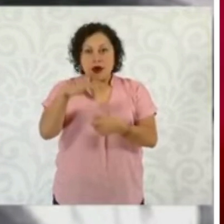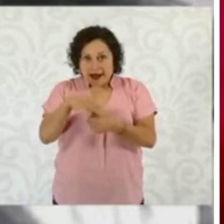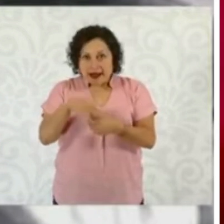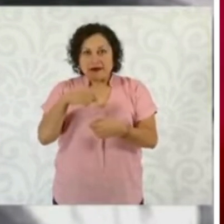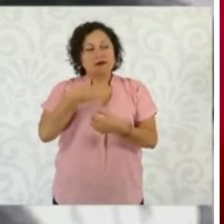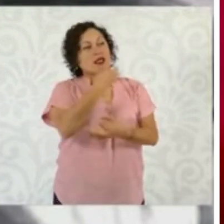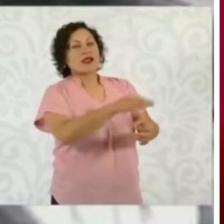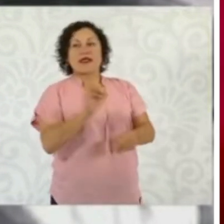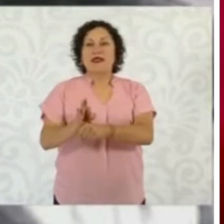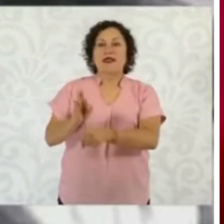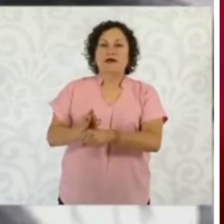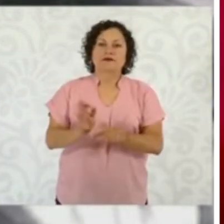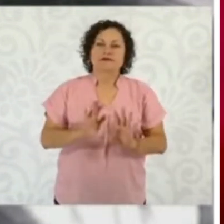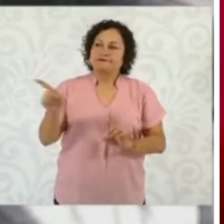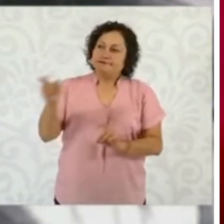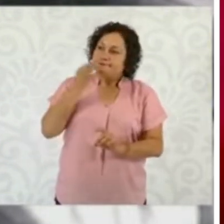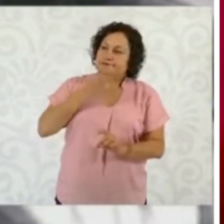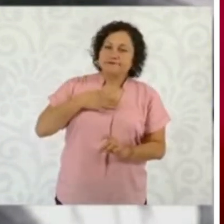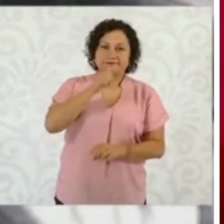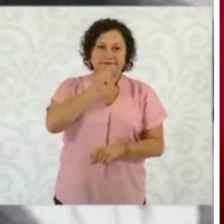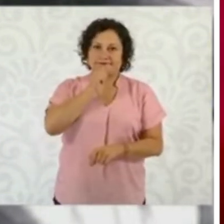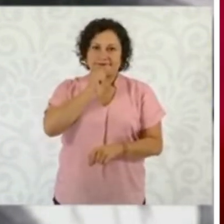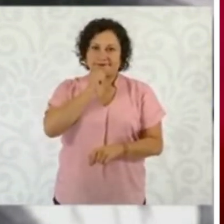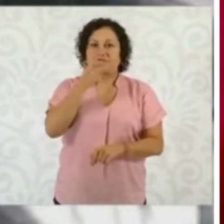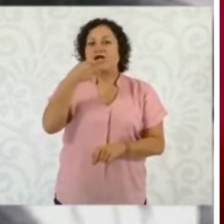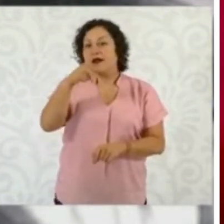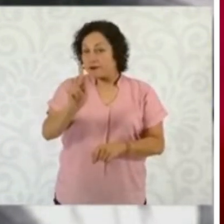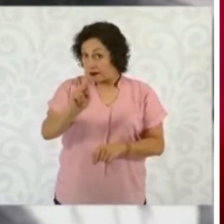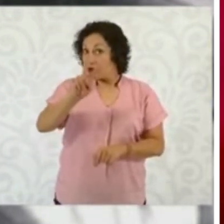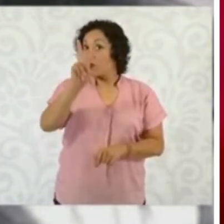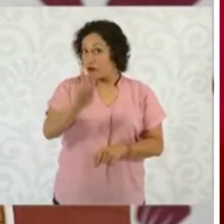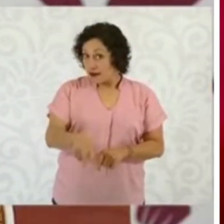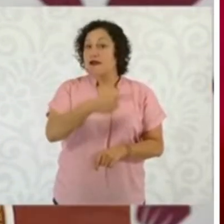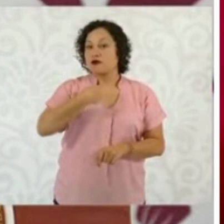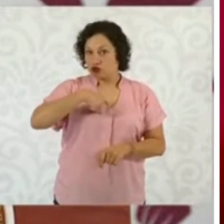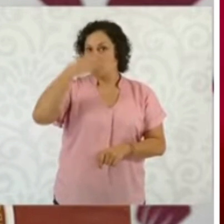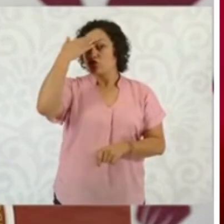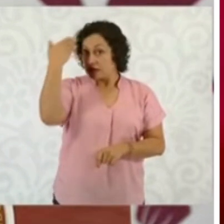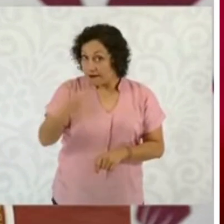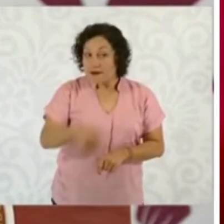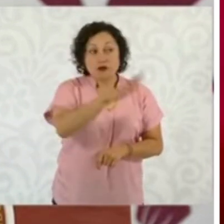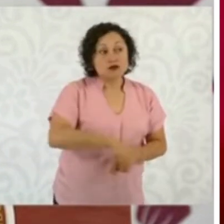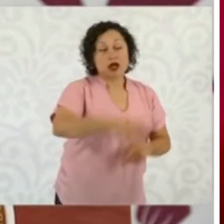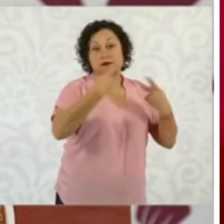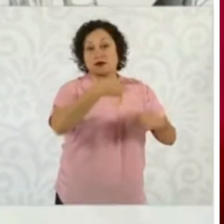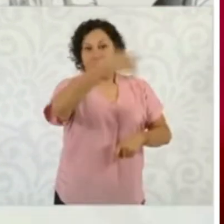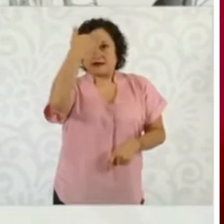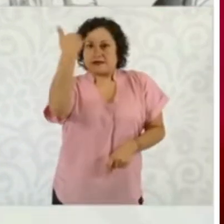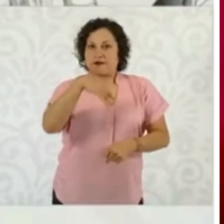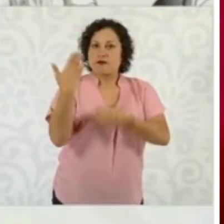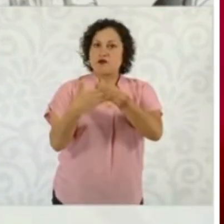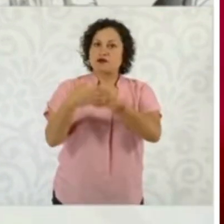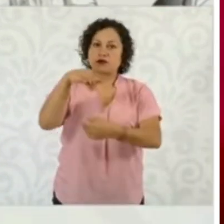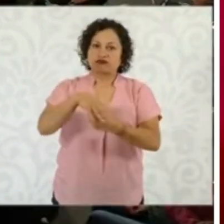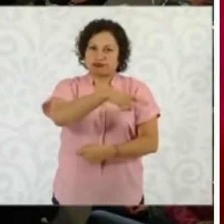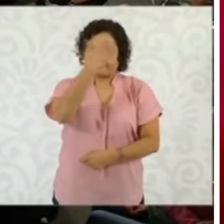la ley pues es cuando te notifican. Entonces podemos decir que la gente está muy informada de que el 1 de junio va a haber elección al Poder Judicial. Sí.